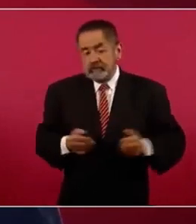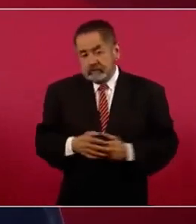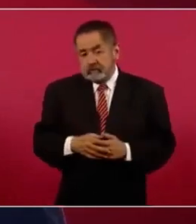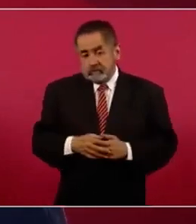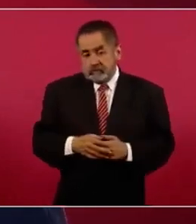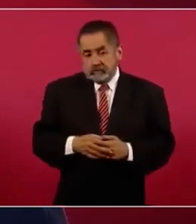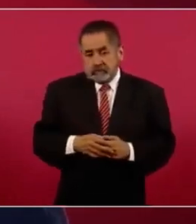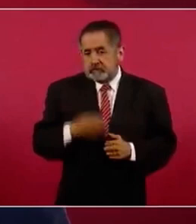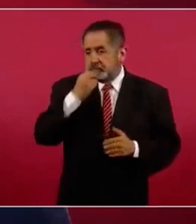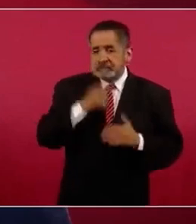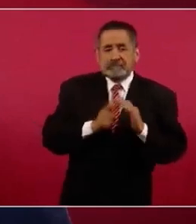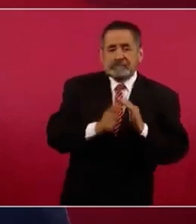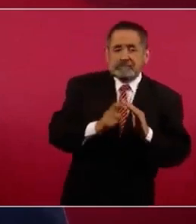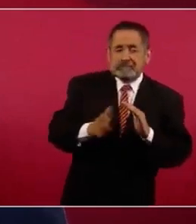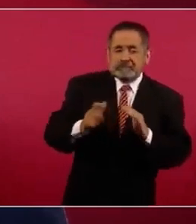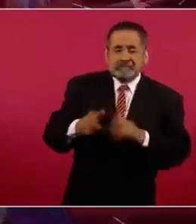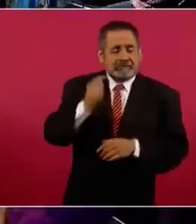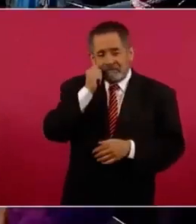Aunque compren los votos